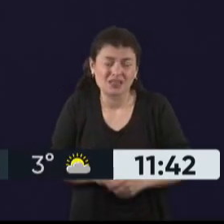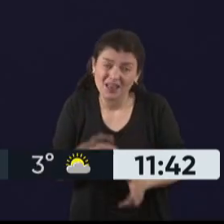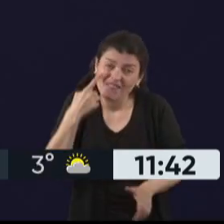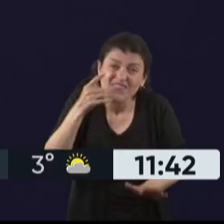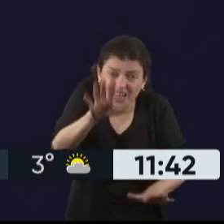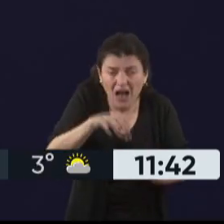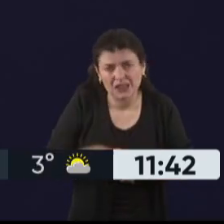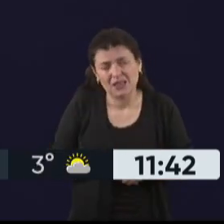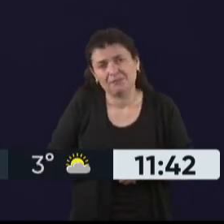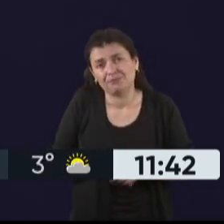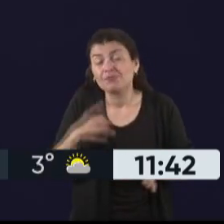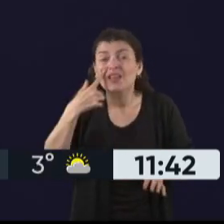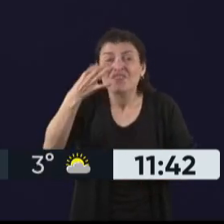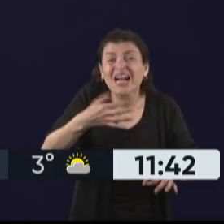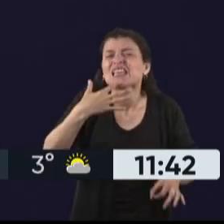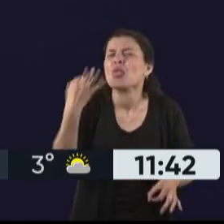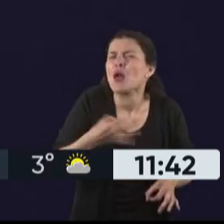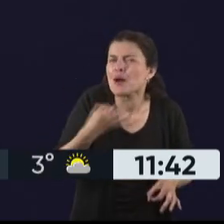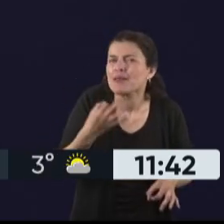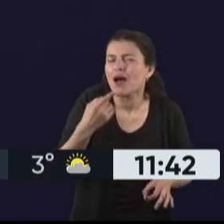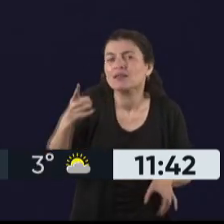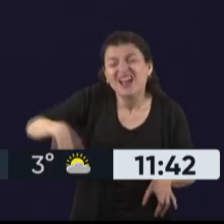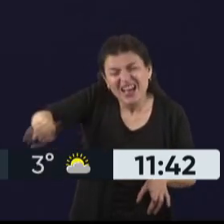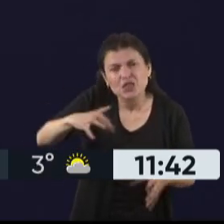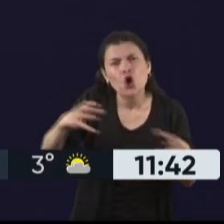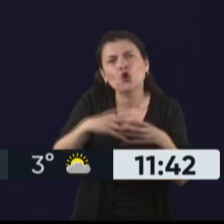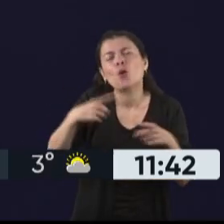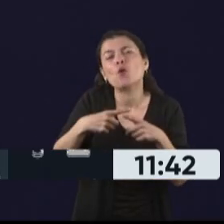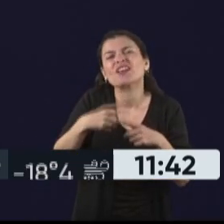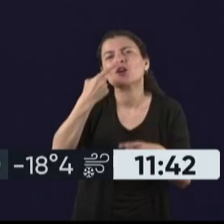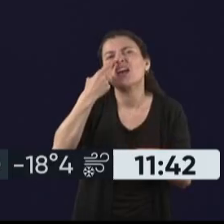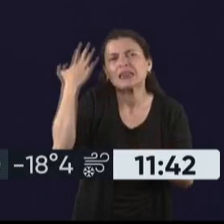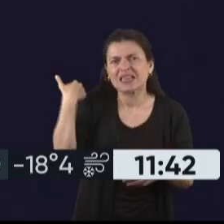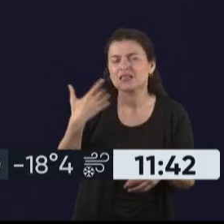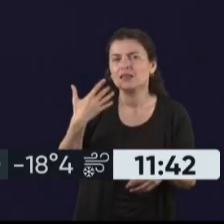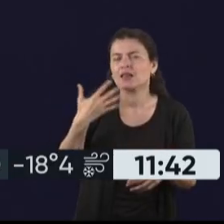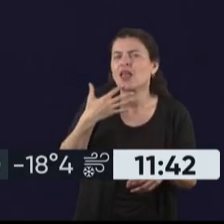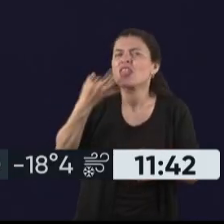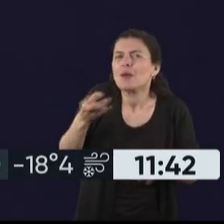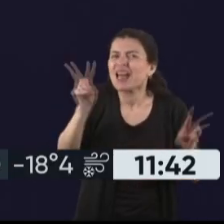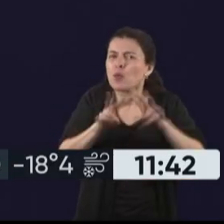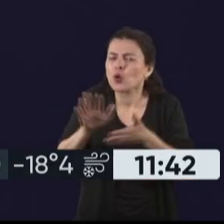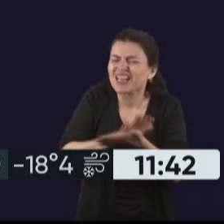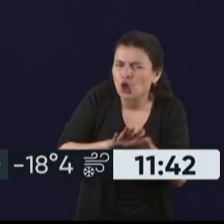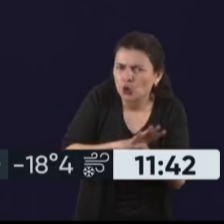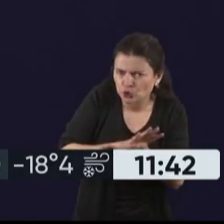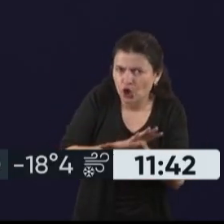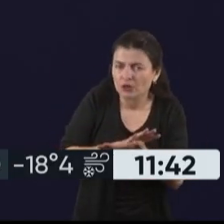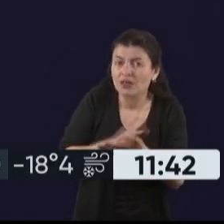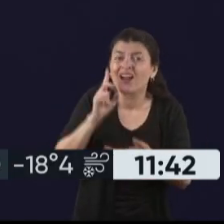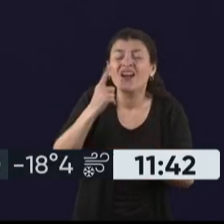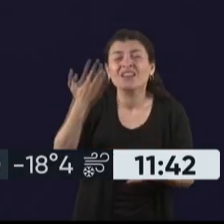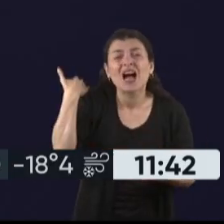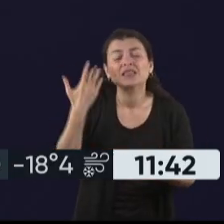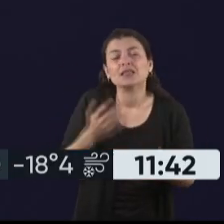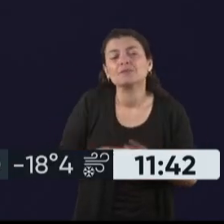revisen ¿qué tan interesados estuvieron las gestiones anteriores en saber o no que había pobres en la Argentina,